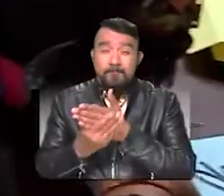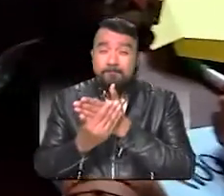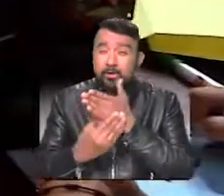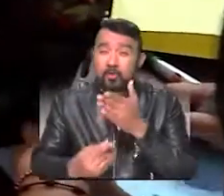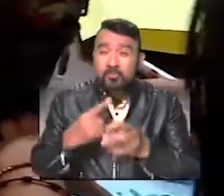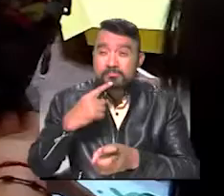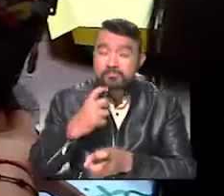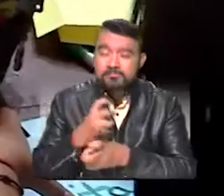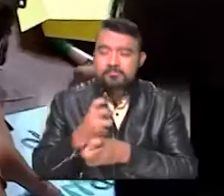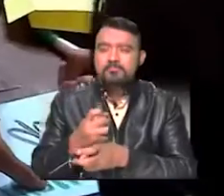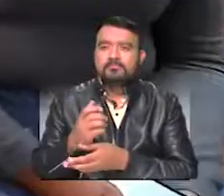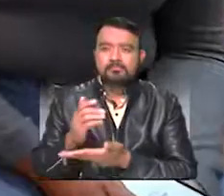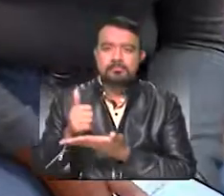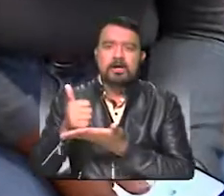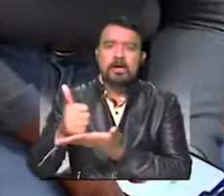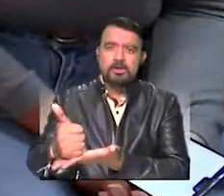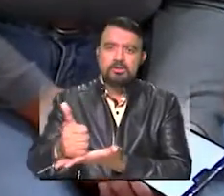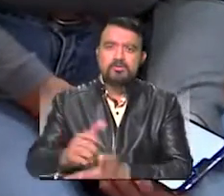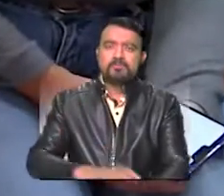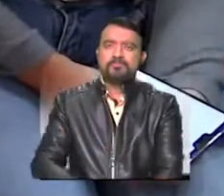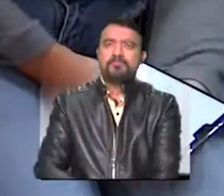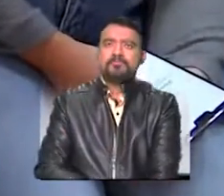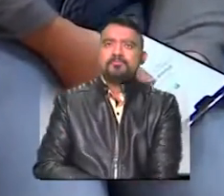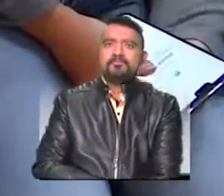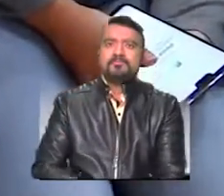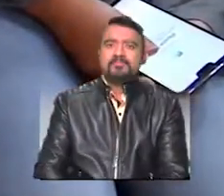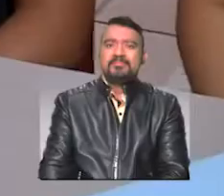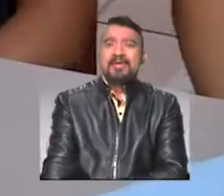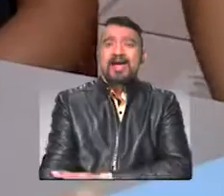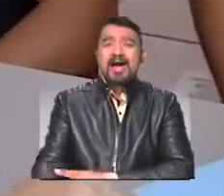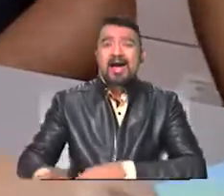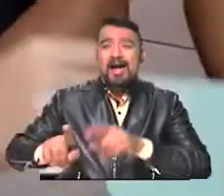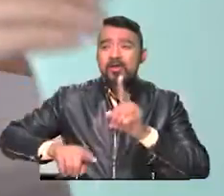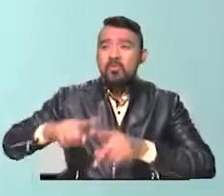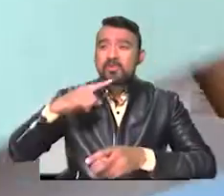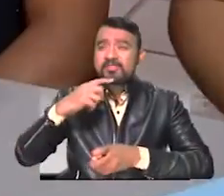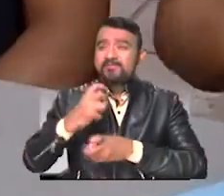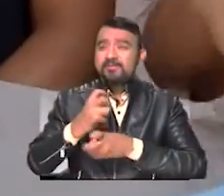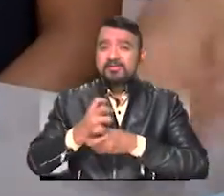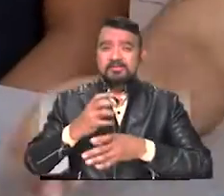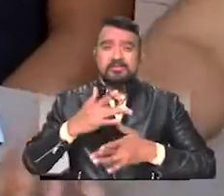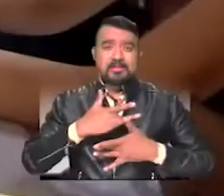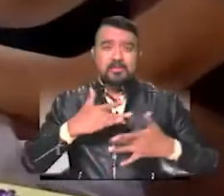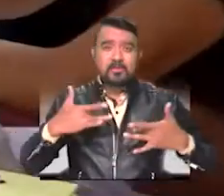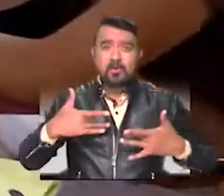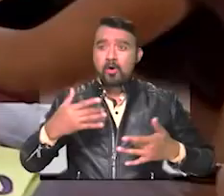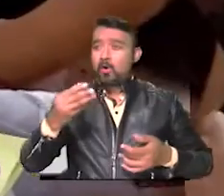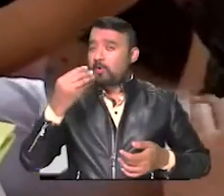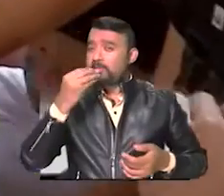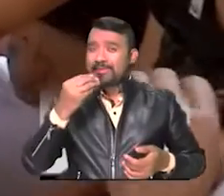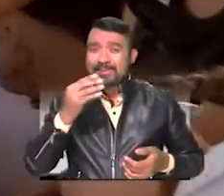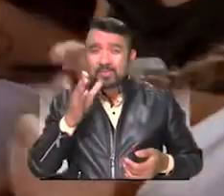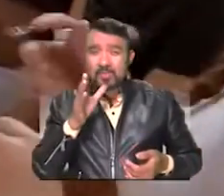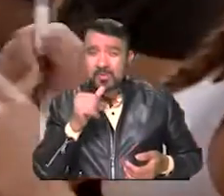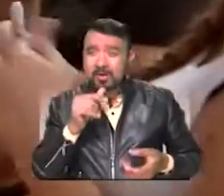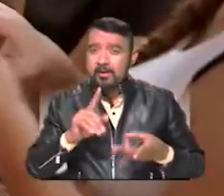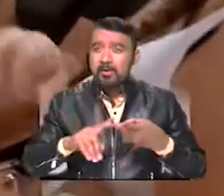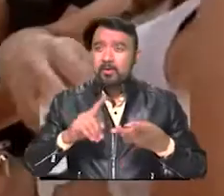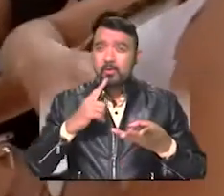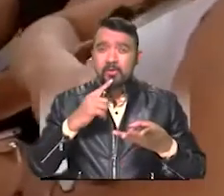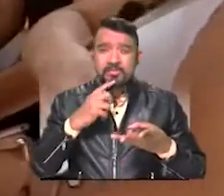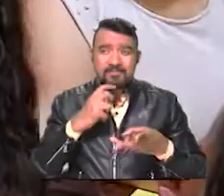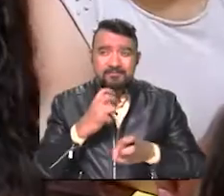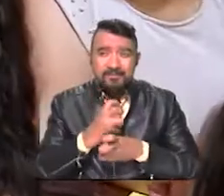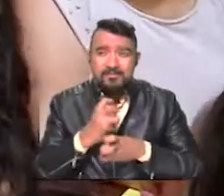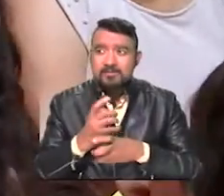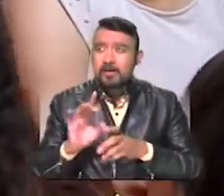vulnerabilidad, contribuyendo de esta manera a disminuir los riesgos en salud, déficit alimentario, nutricional y la